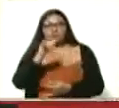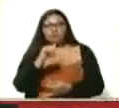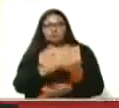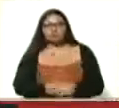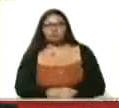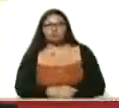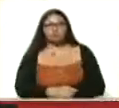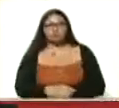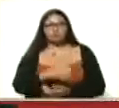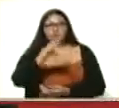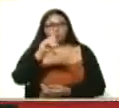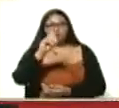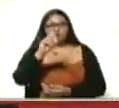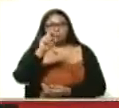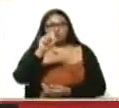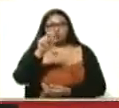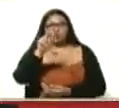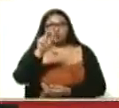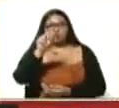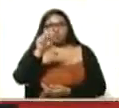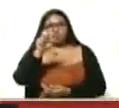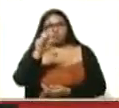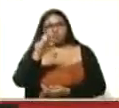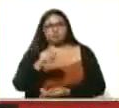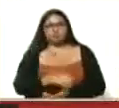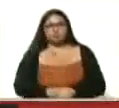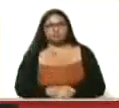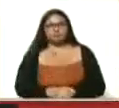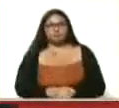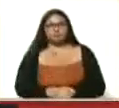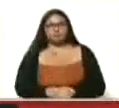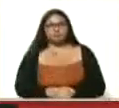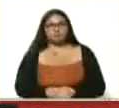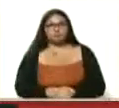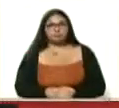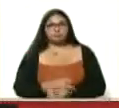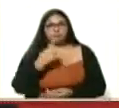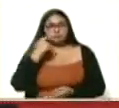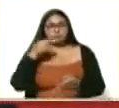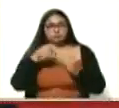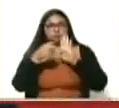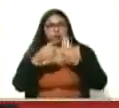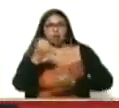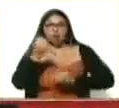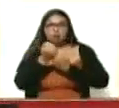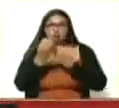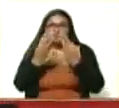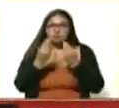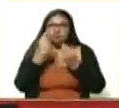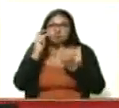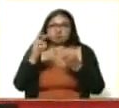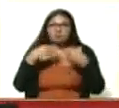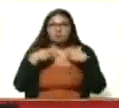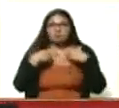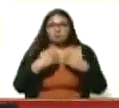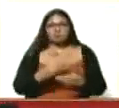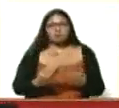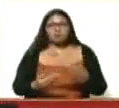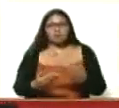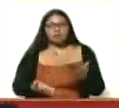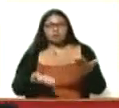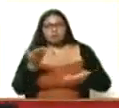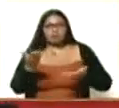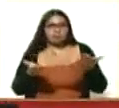Do Norte, Noticias del Norte, que es un medio caboverdiano, que ha sido un medio que apoyó muchísimo, fue bastante